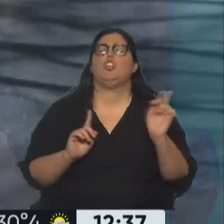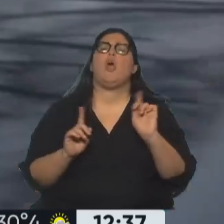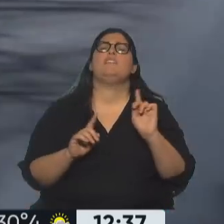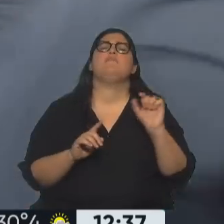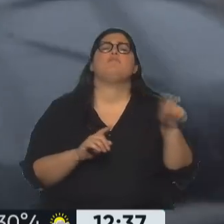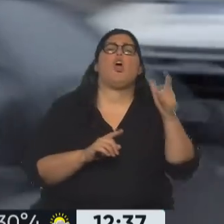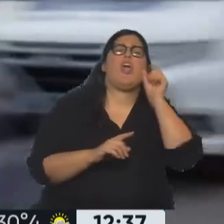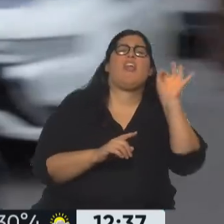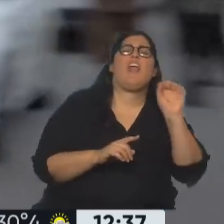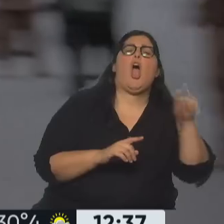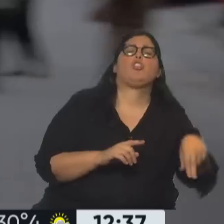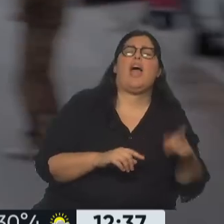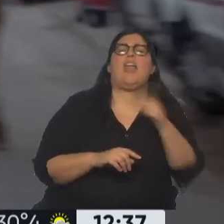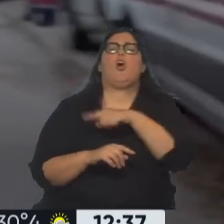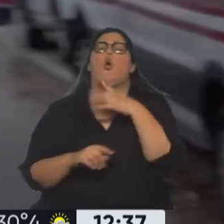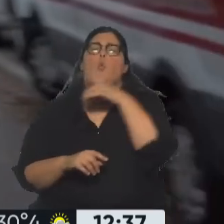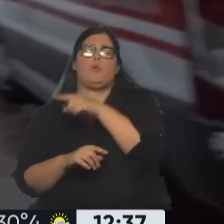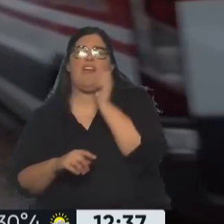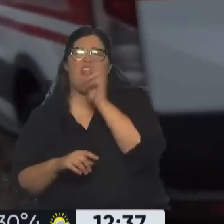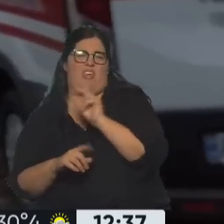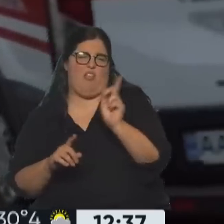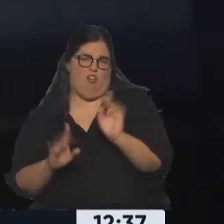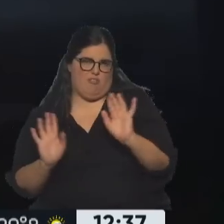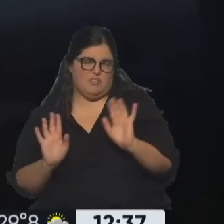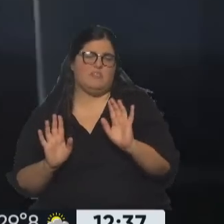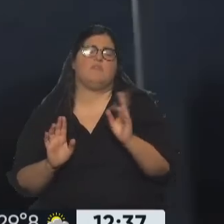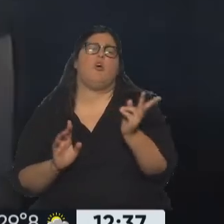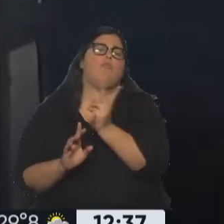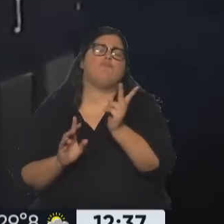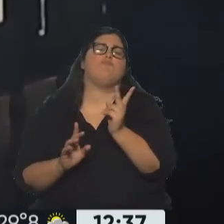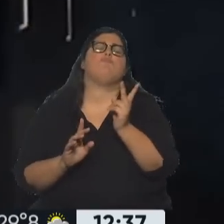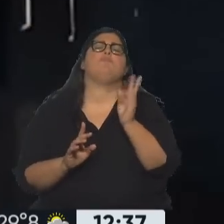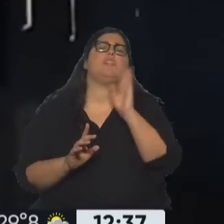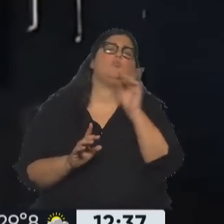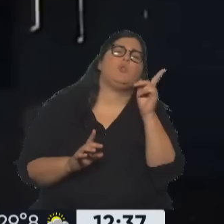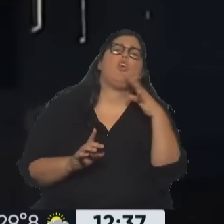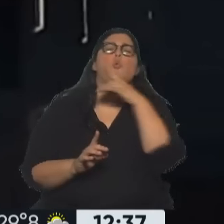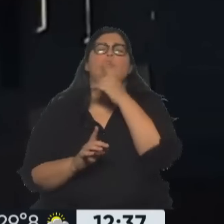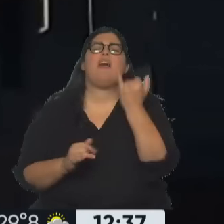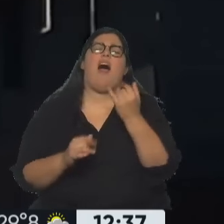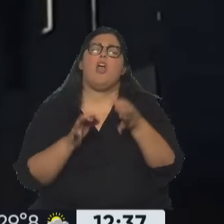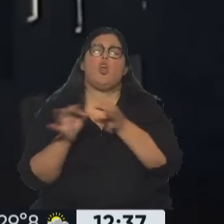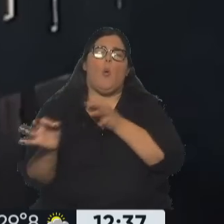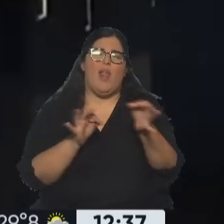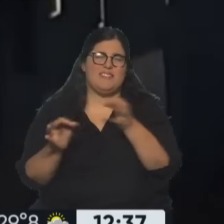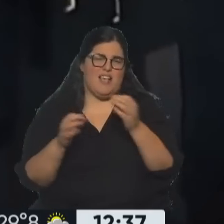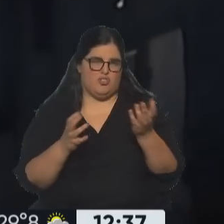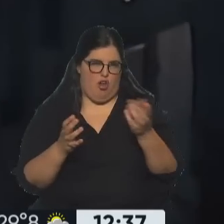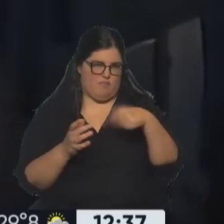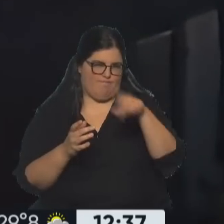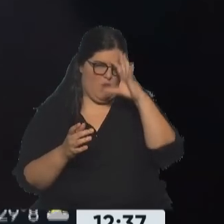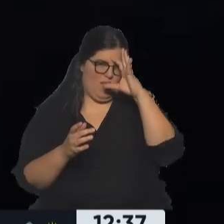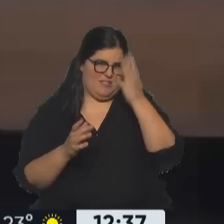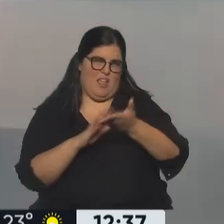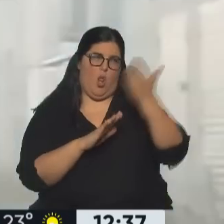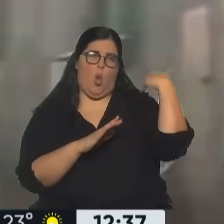esto que está avanzando en términos de las conversaciones que se están realizando entre Estados Unidos y Rusia. Recordemos que el lunes hubo una reunión en